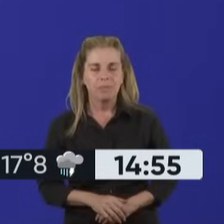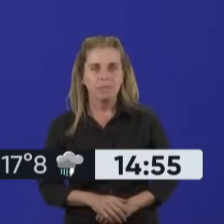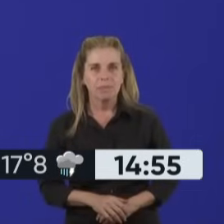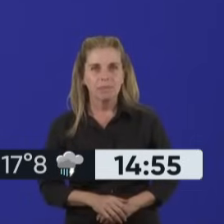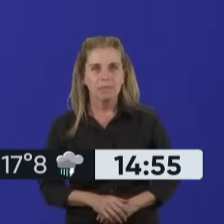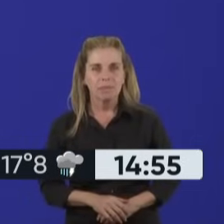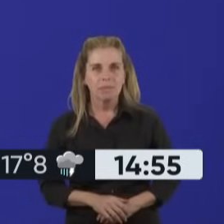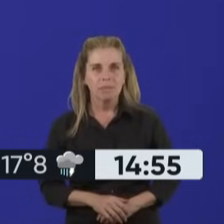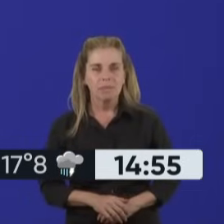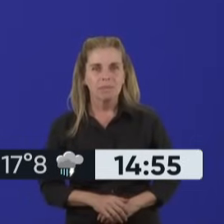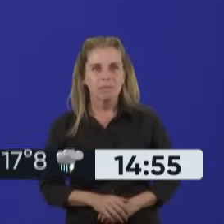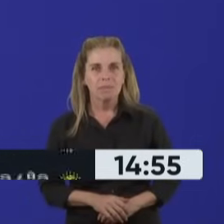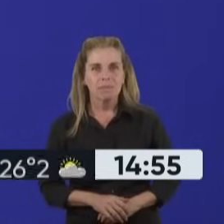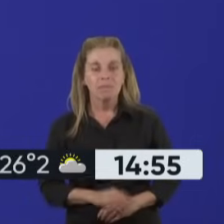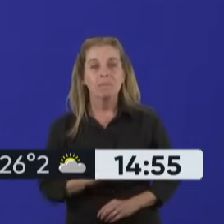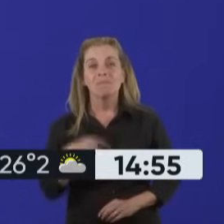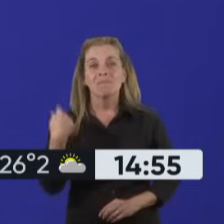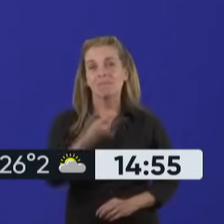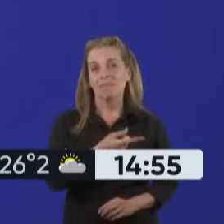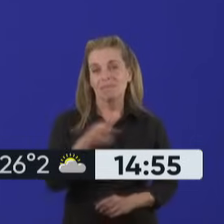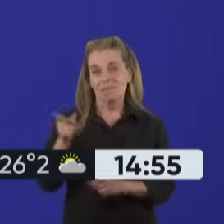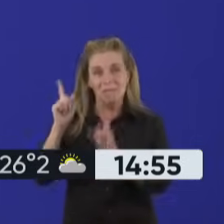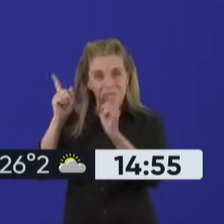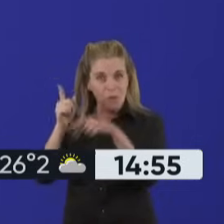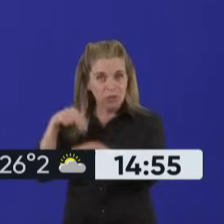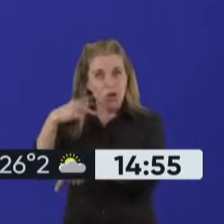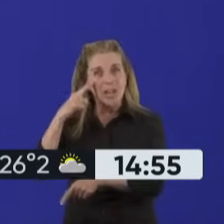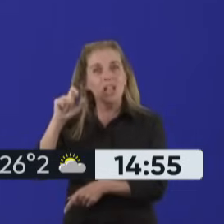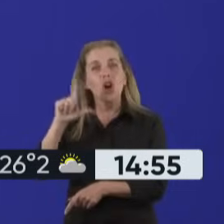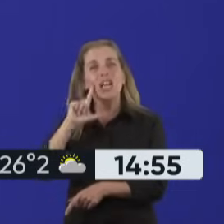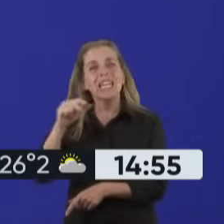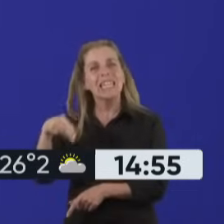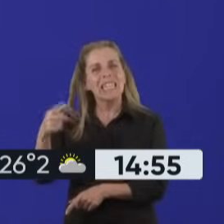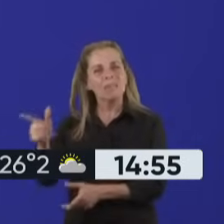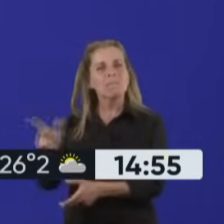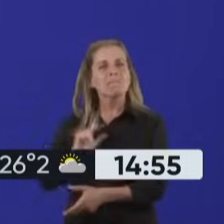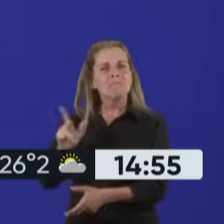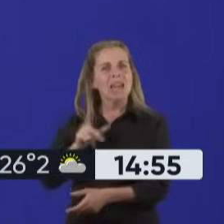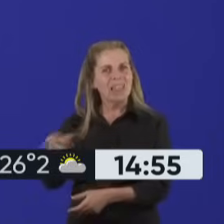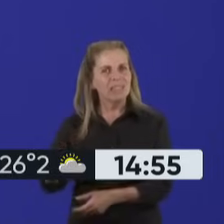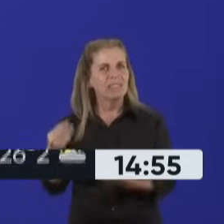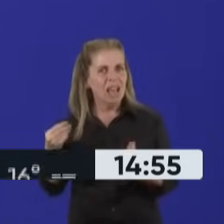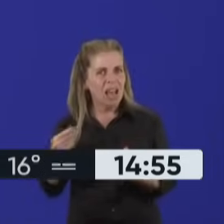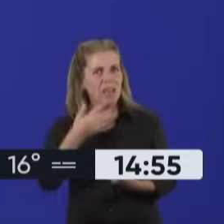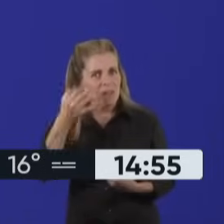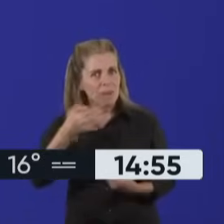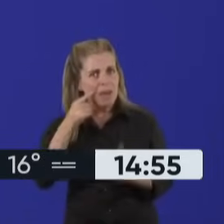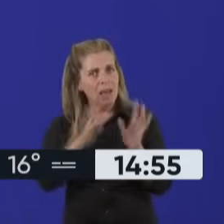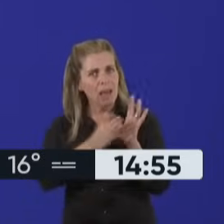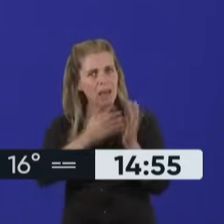Y hablando con el profesor Nicolini, una de las cosas que me decías, eso es cierto,